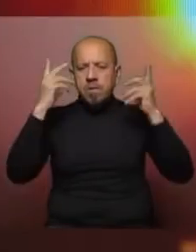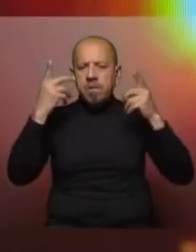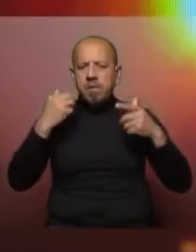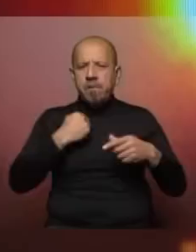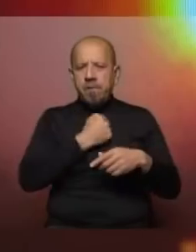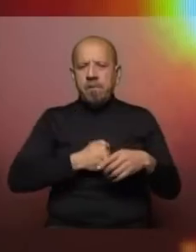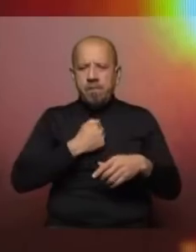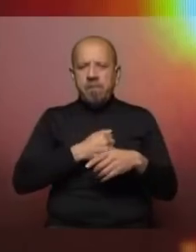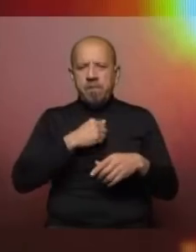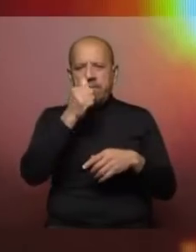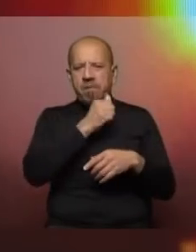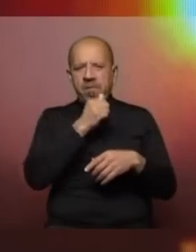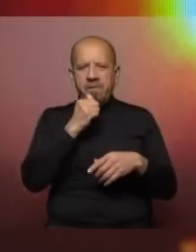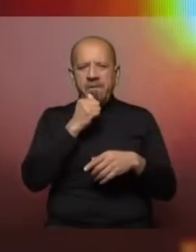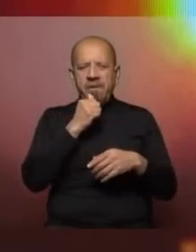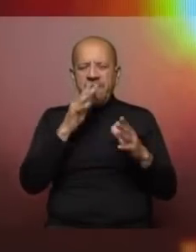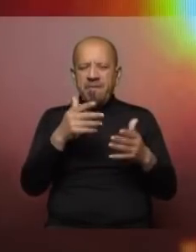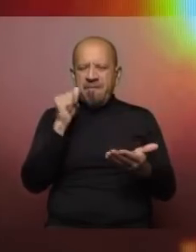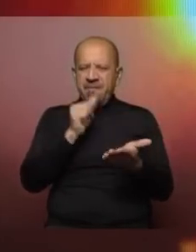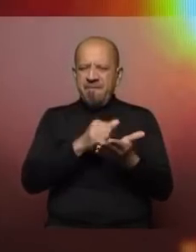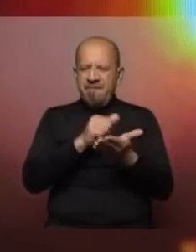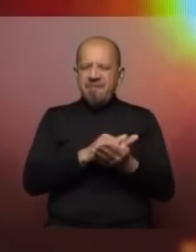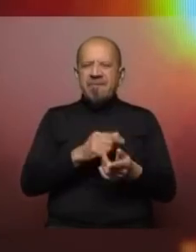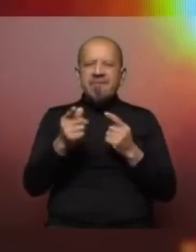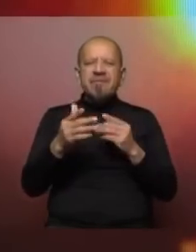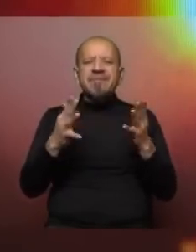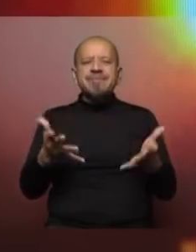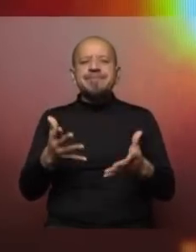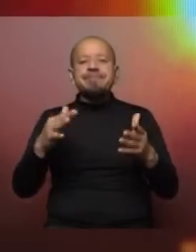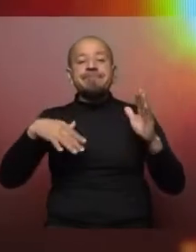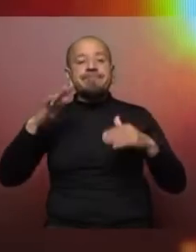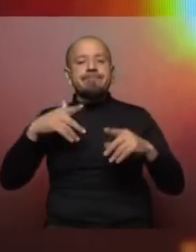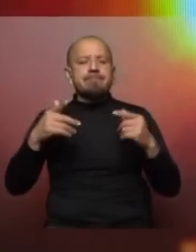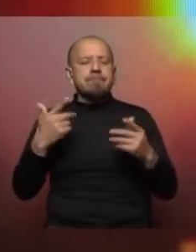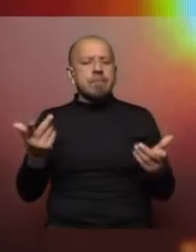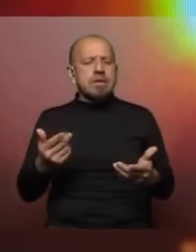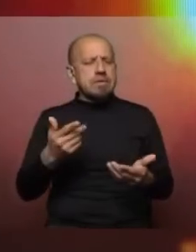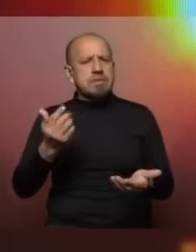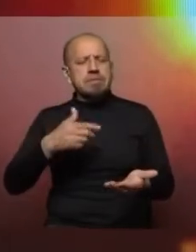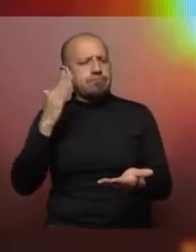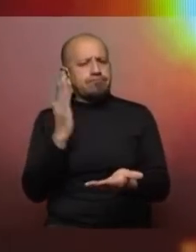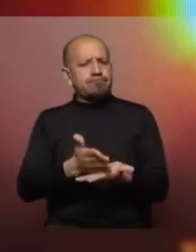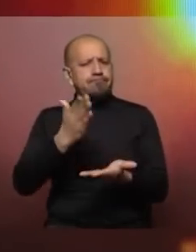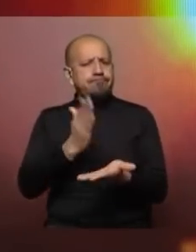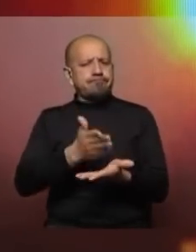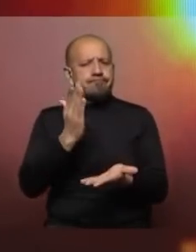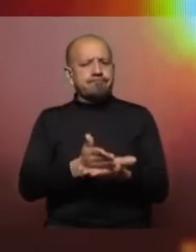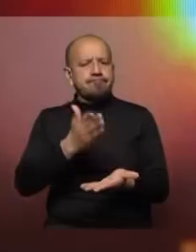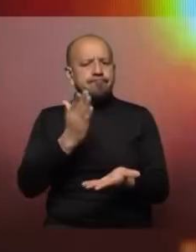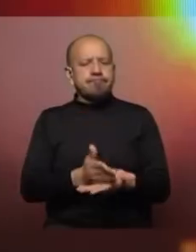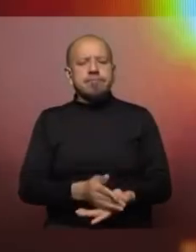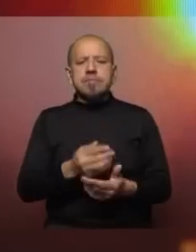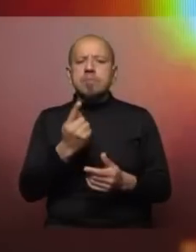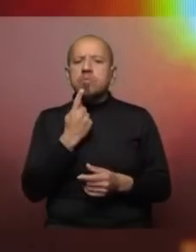soluciones que pidan no sean de mano dura cuando muchas veces el grito de La Tribuna es de mano dura O el discurso de los